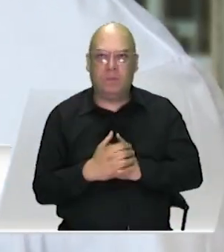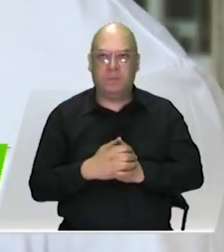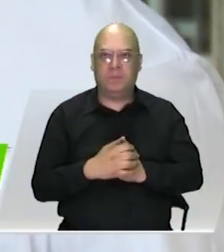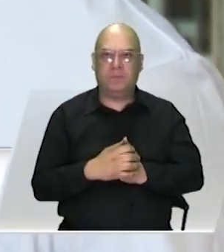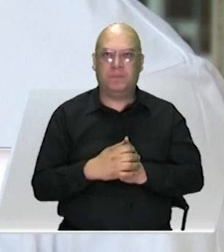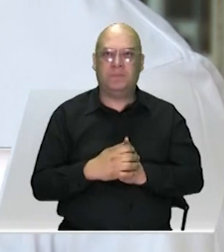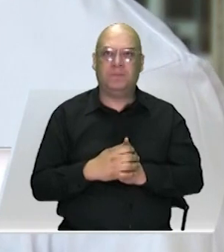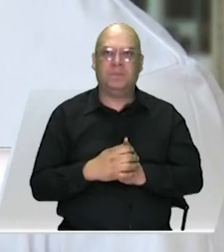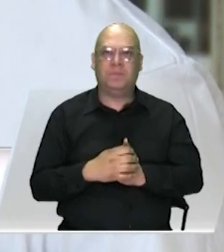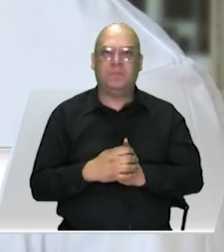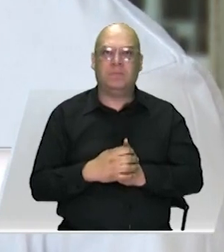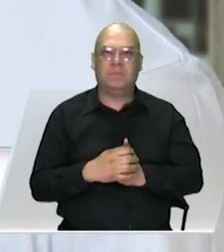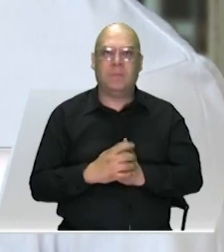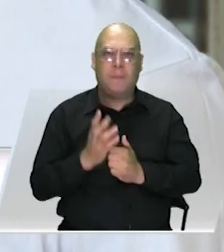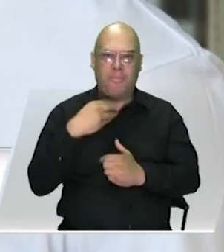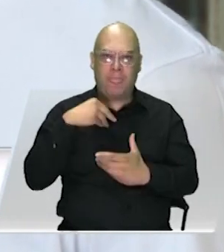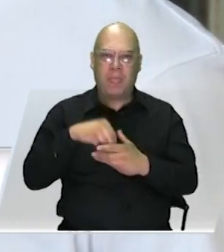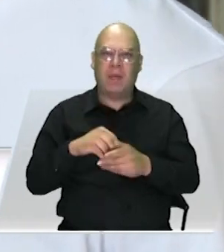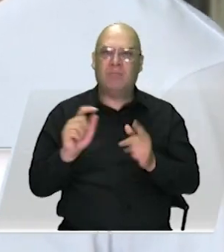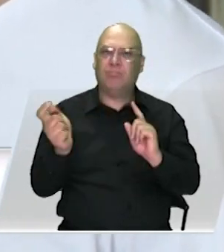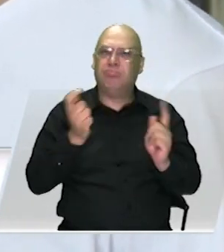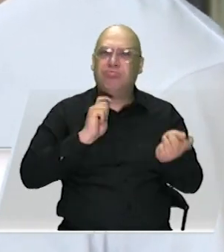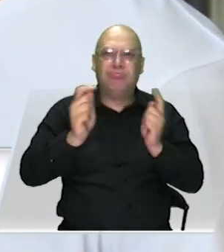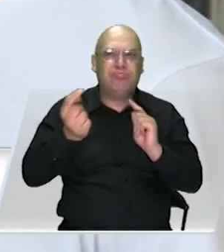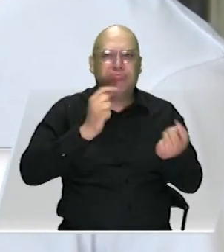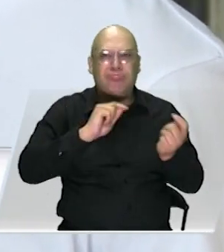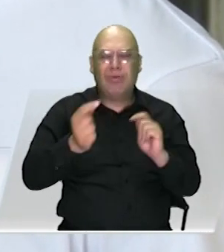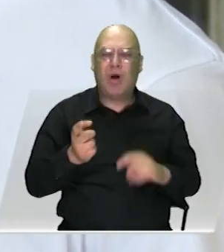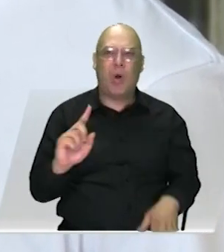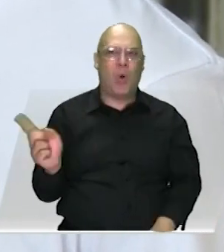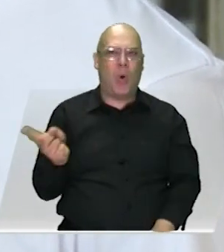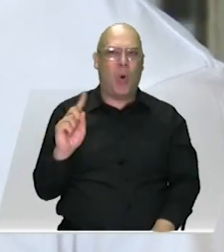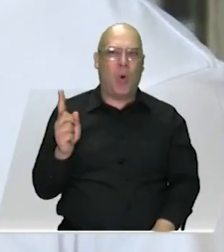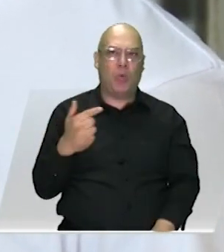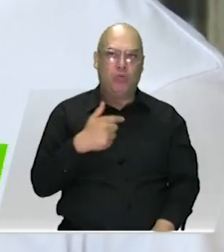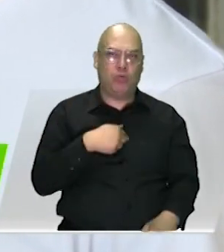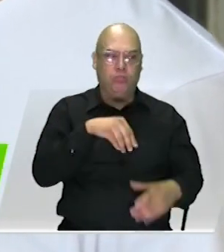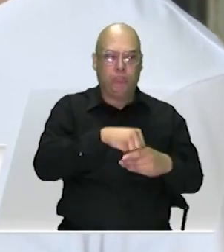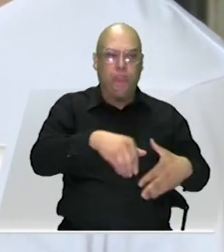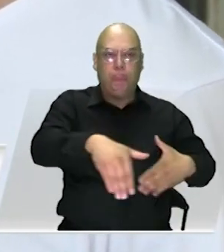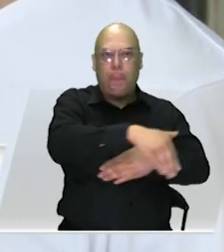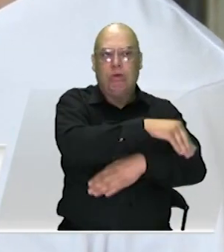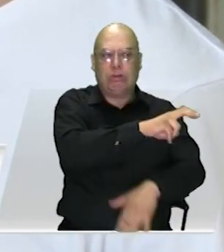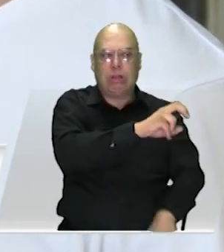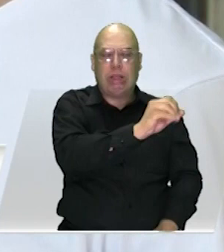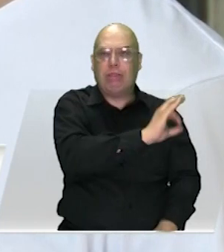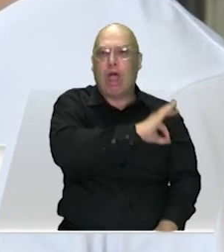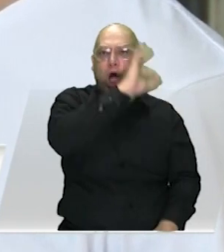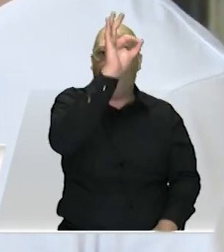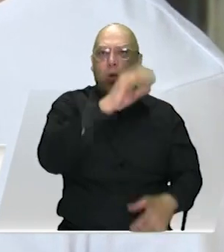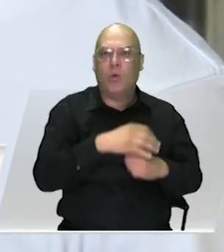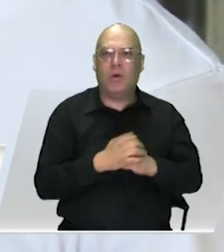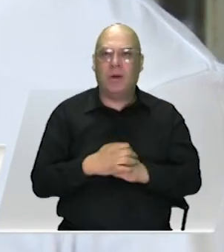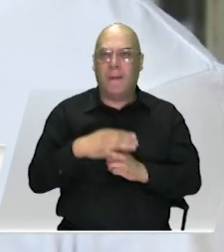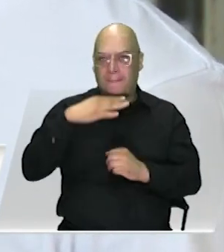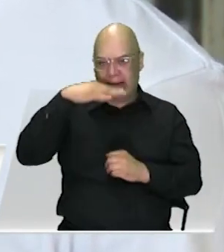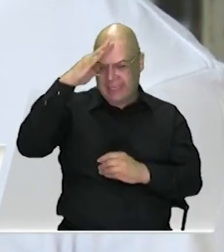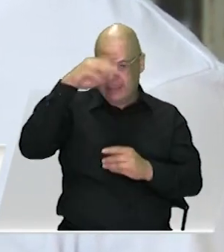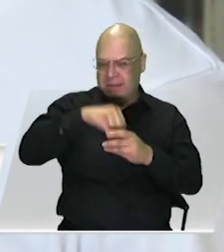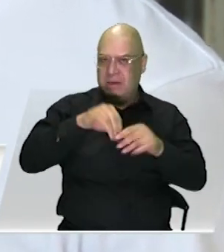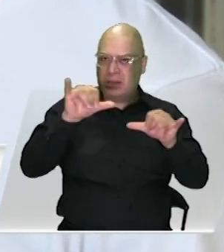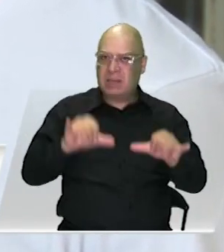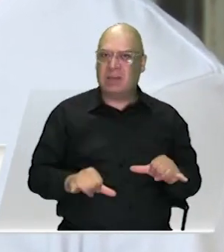nosotros nunca fuimos los de esa riña, primero porque no es una zona concurrida por nosotros, ni es siendo Medellín local